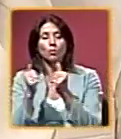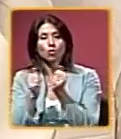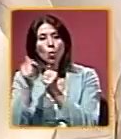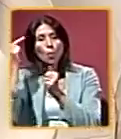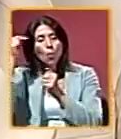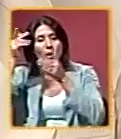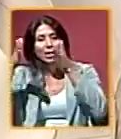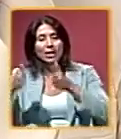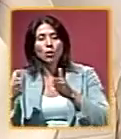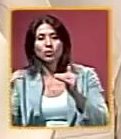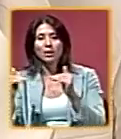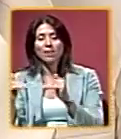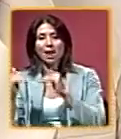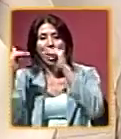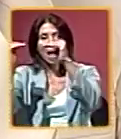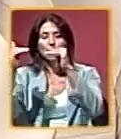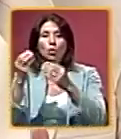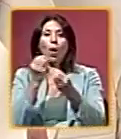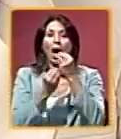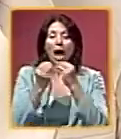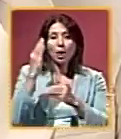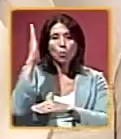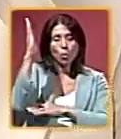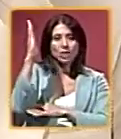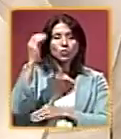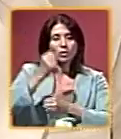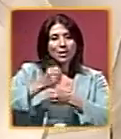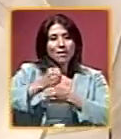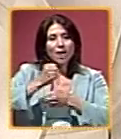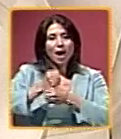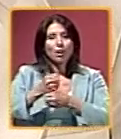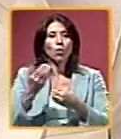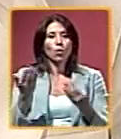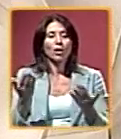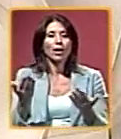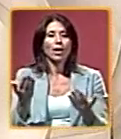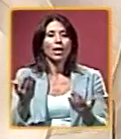almuerzos de trabajo, por supuesto, esos son almuerzos de trabajo,